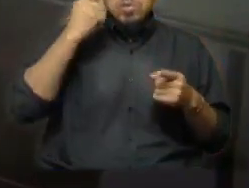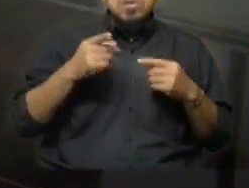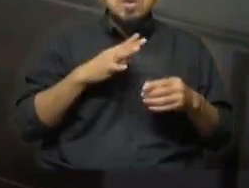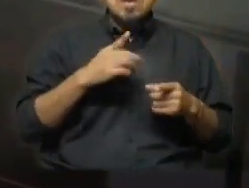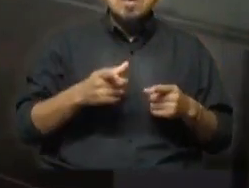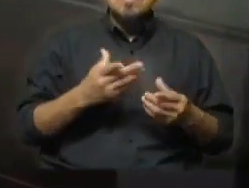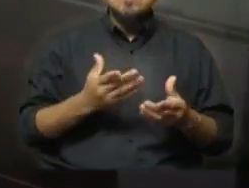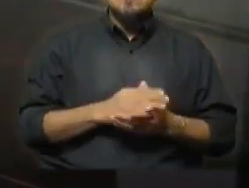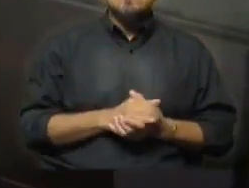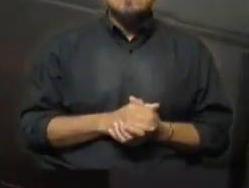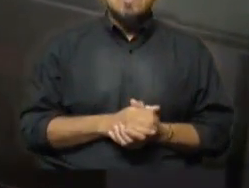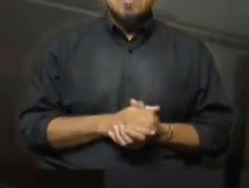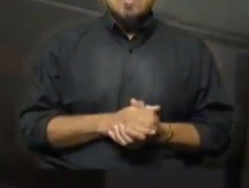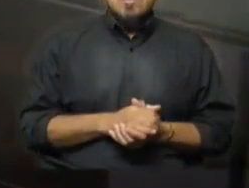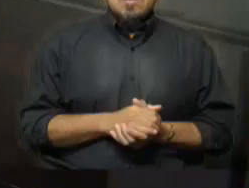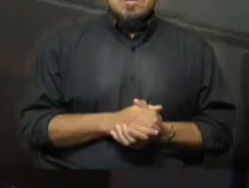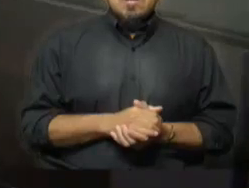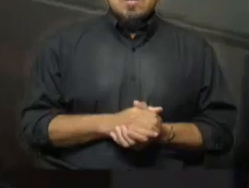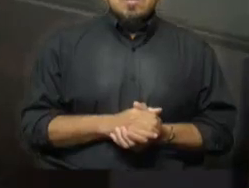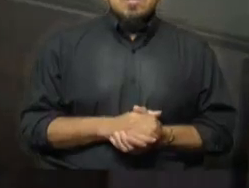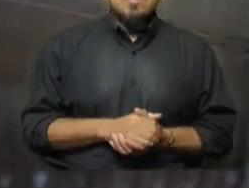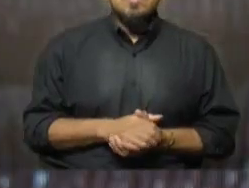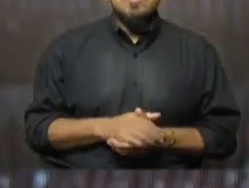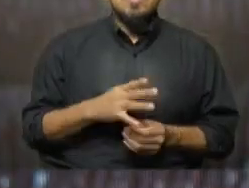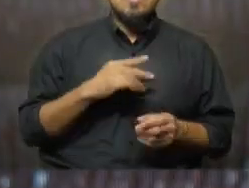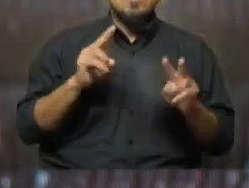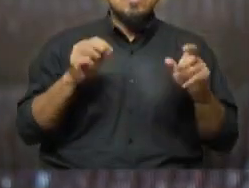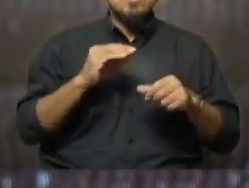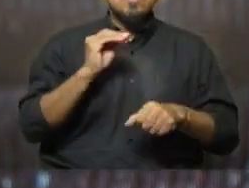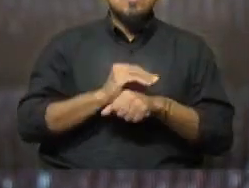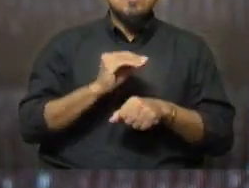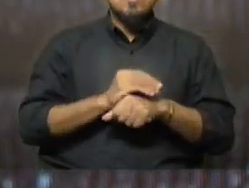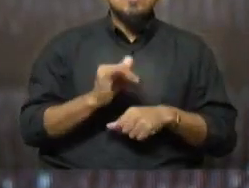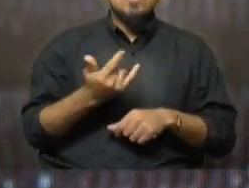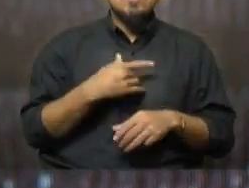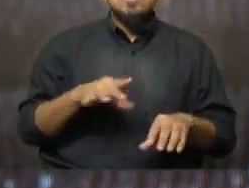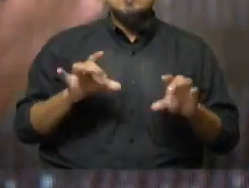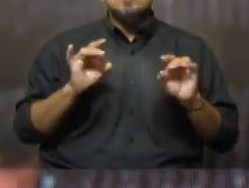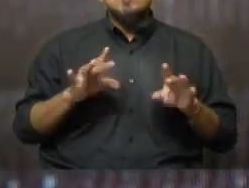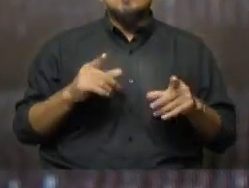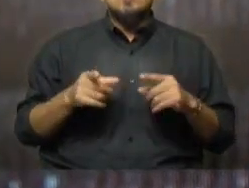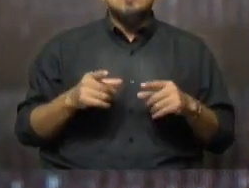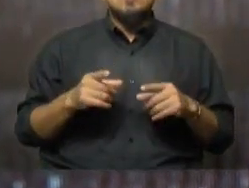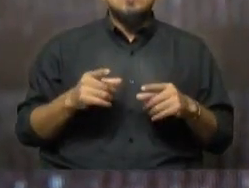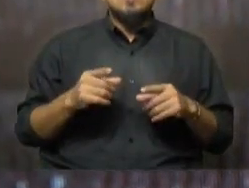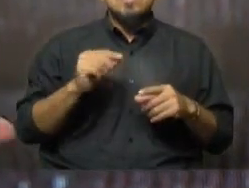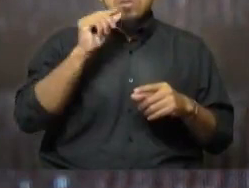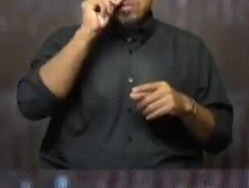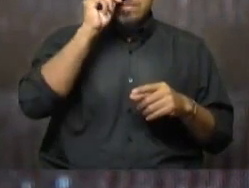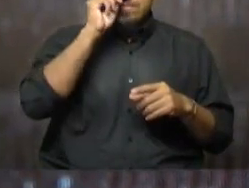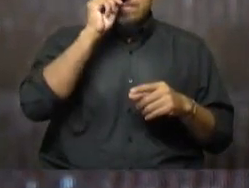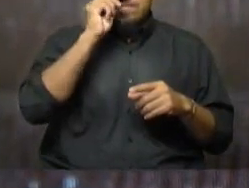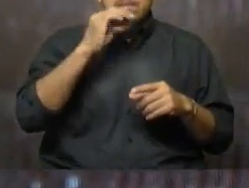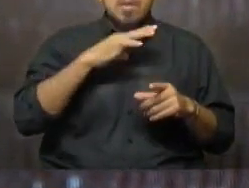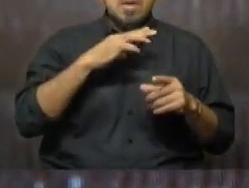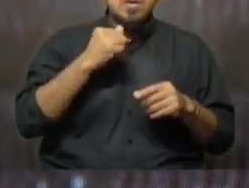esto? Primero por un tema cultural, lo tenemos súper naturalizado de que es algo súper común que